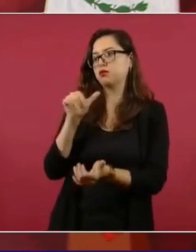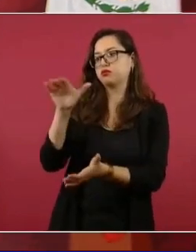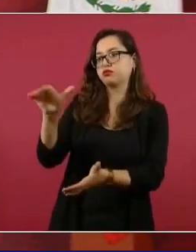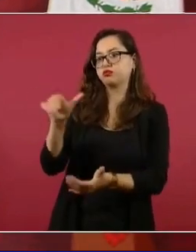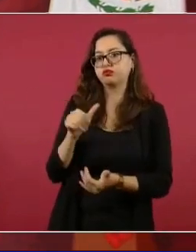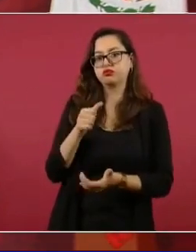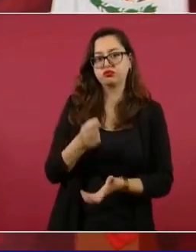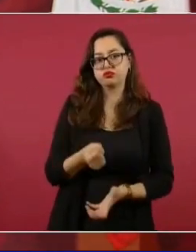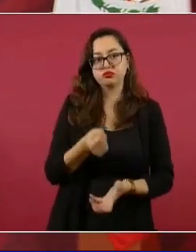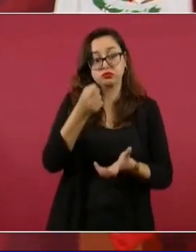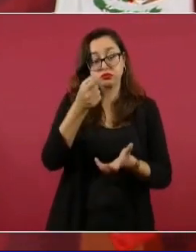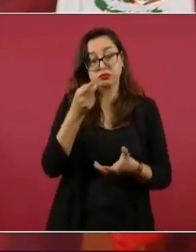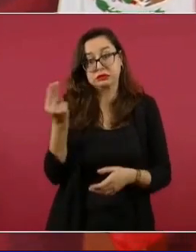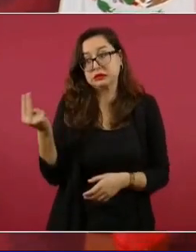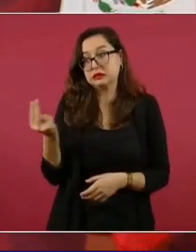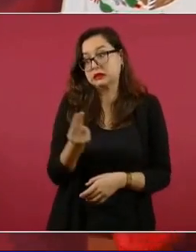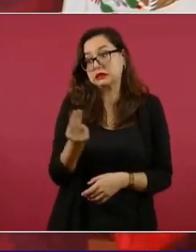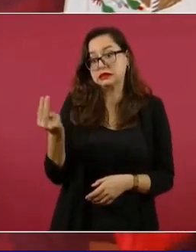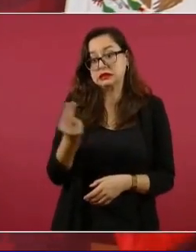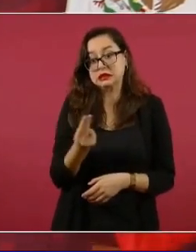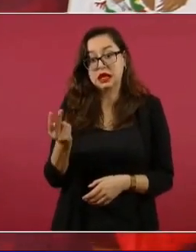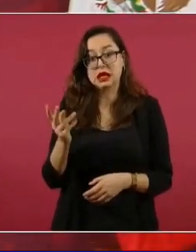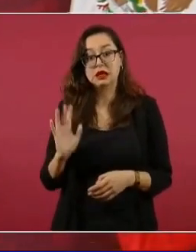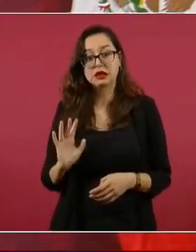lo más aconsejable